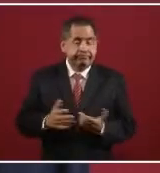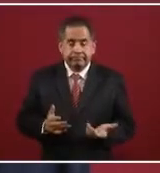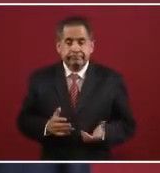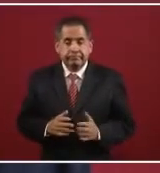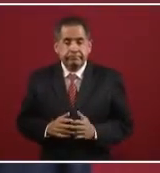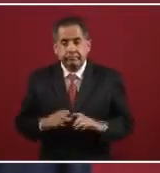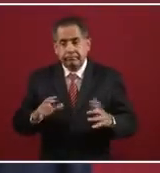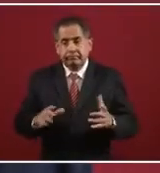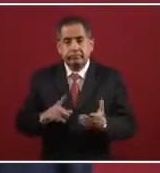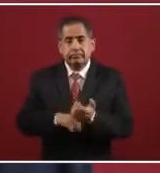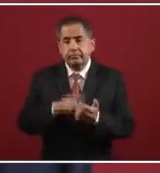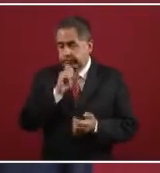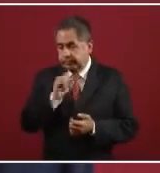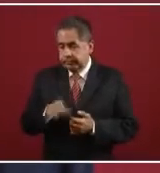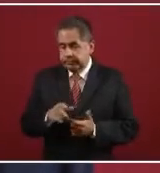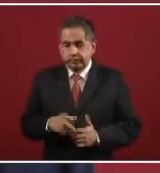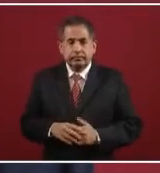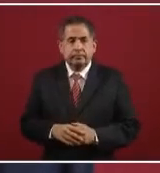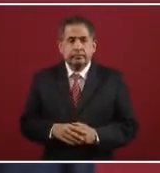y